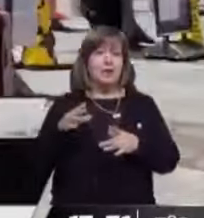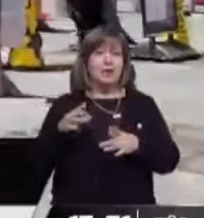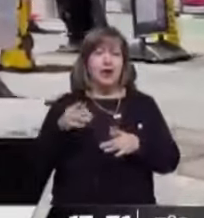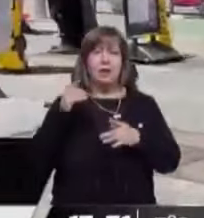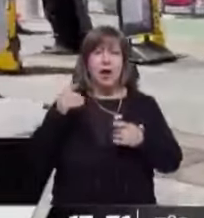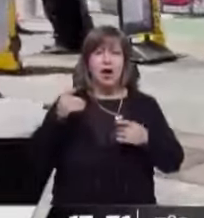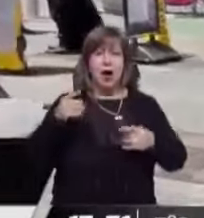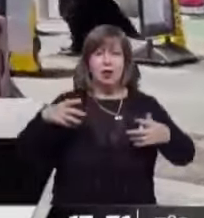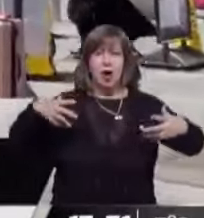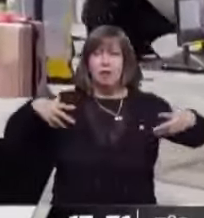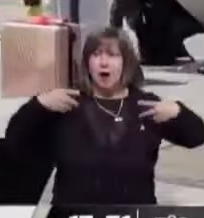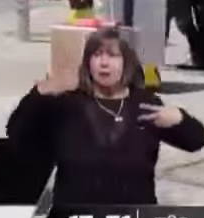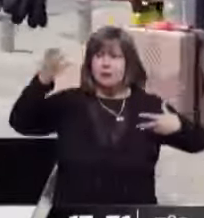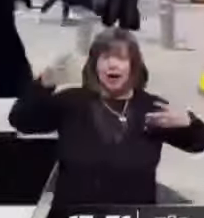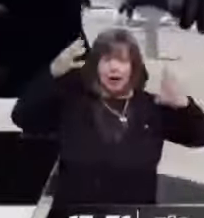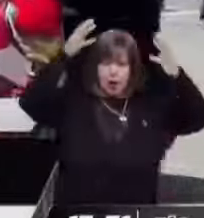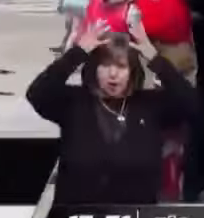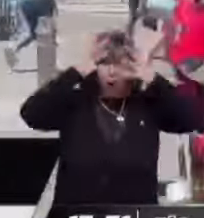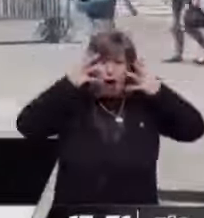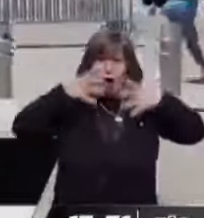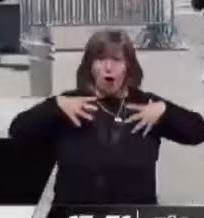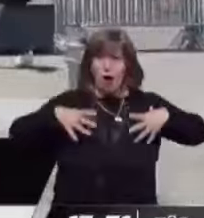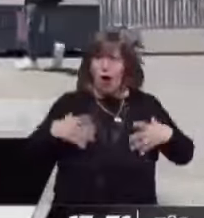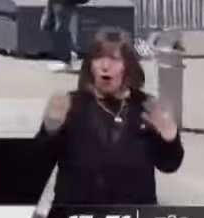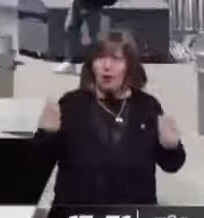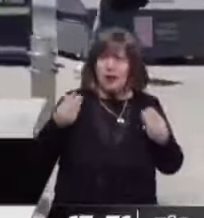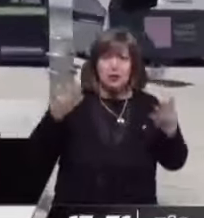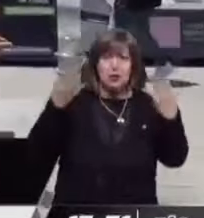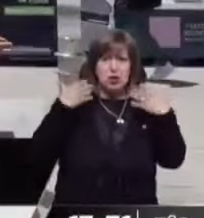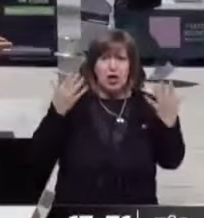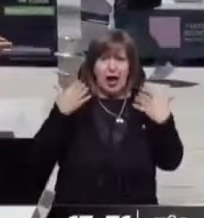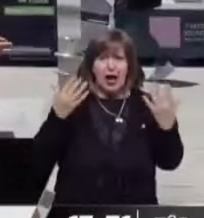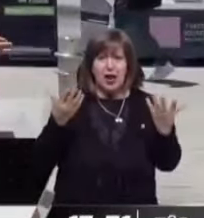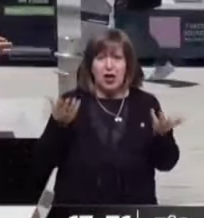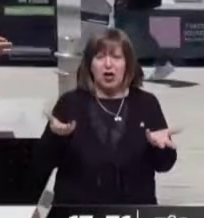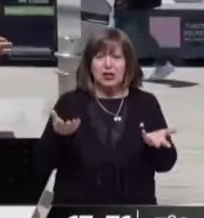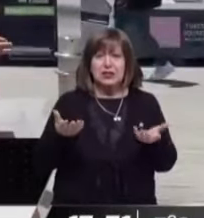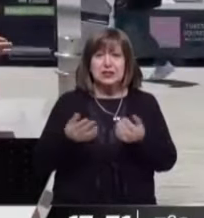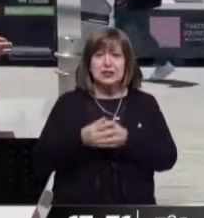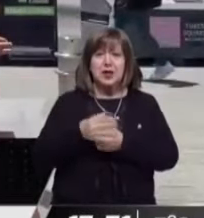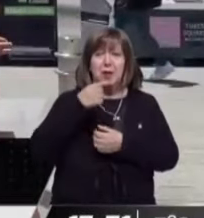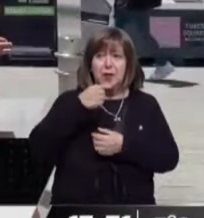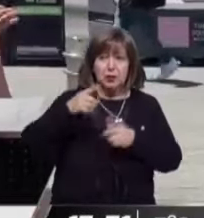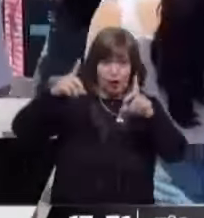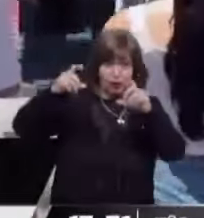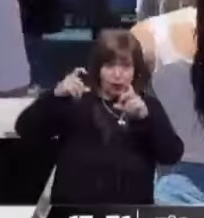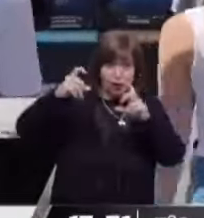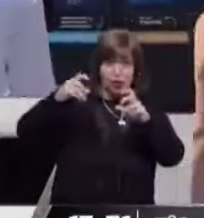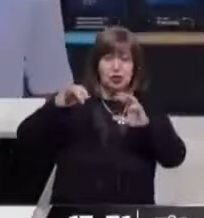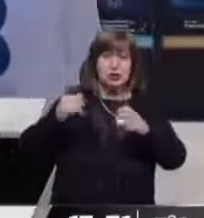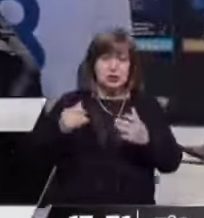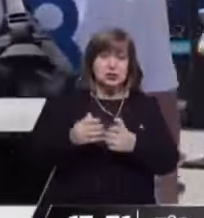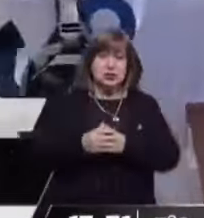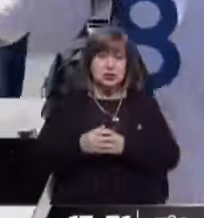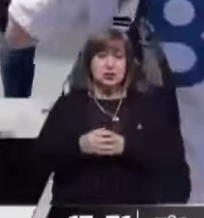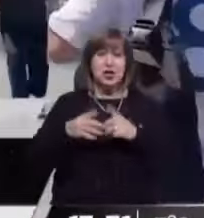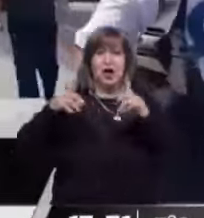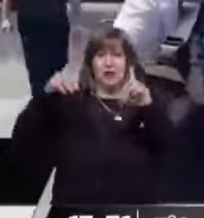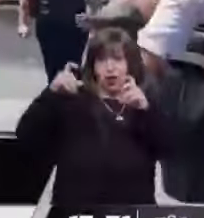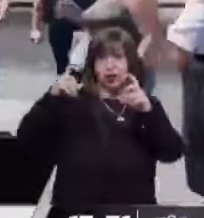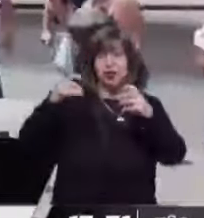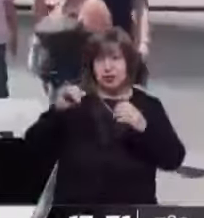Kong, yo me muero en este momento. ¿Te cobran la foto ahí? Pero te digo, Sí, por eso no los enfoco mucho. Después